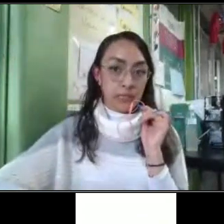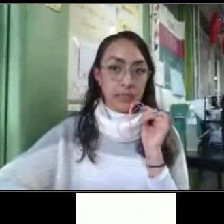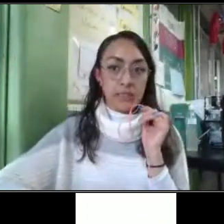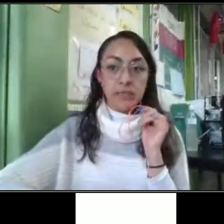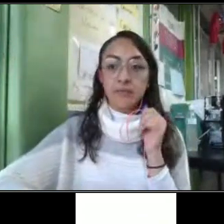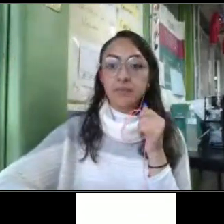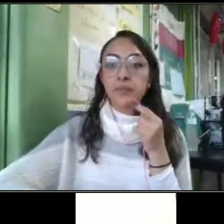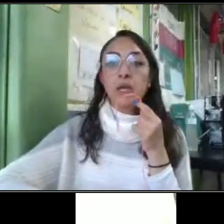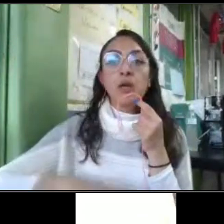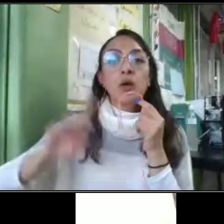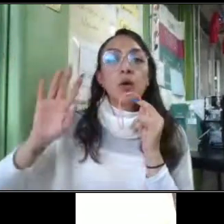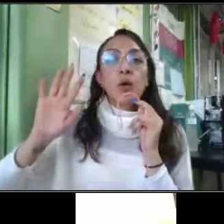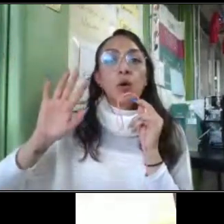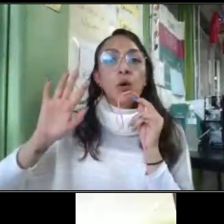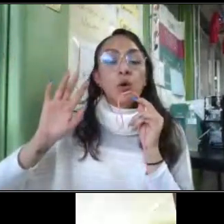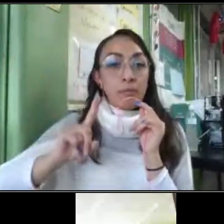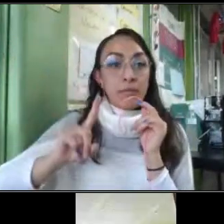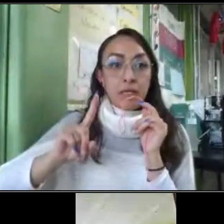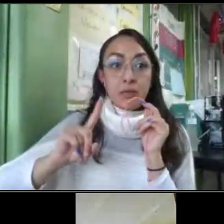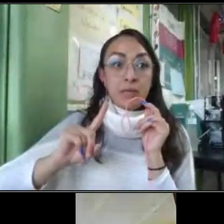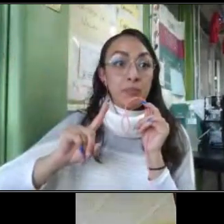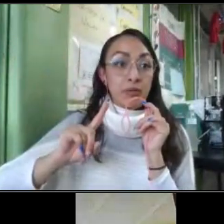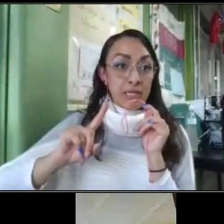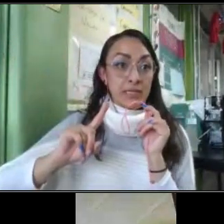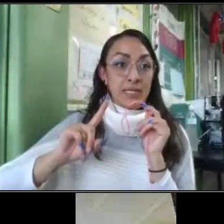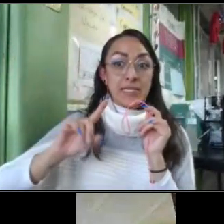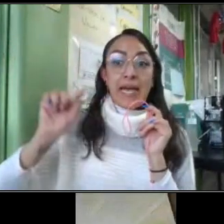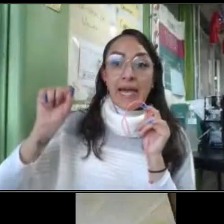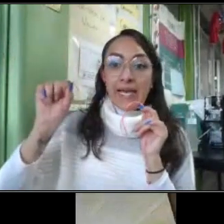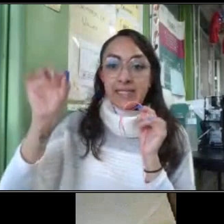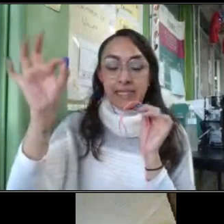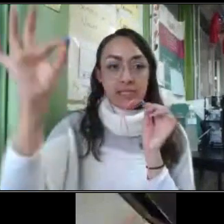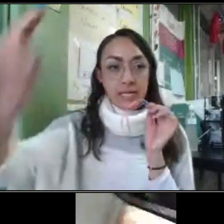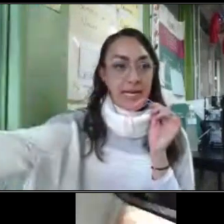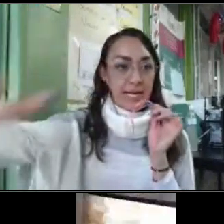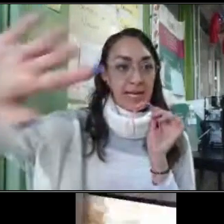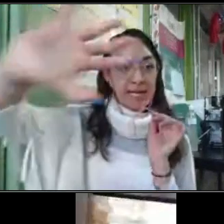esos componentes. Un apartado bien importante es que